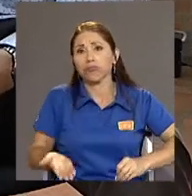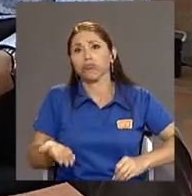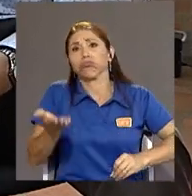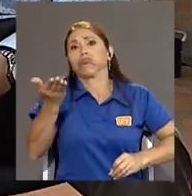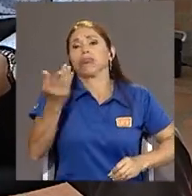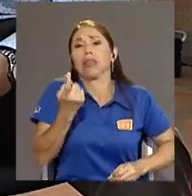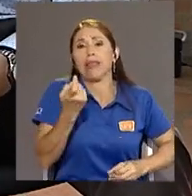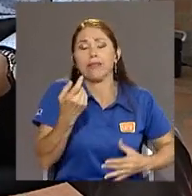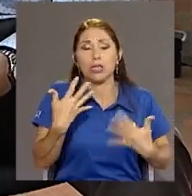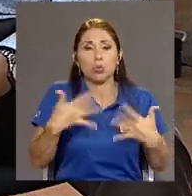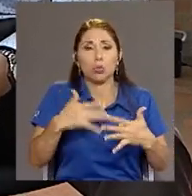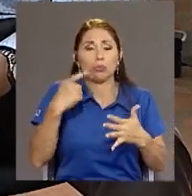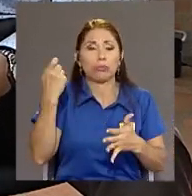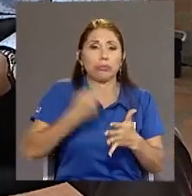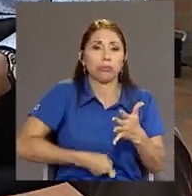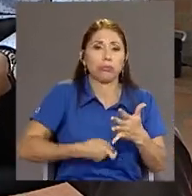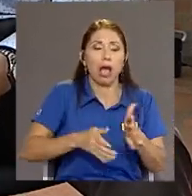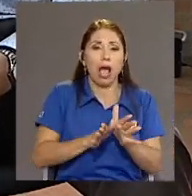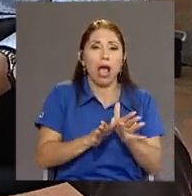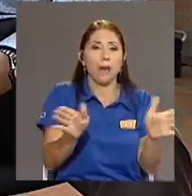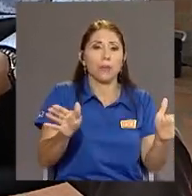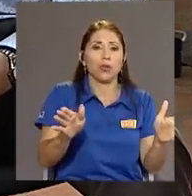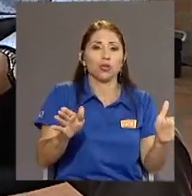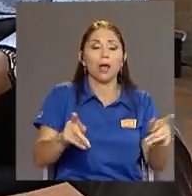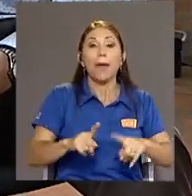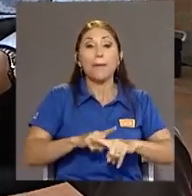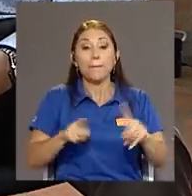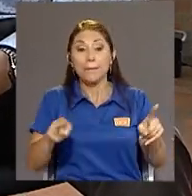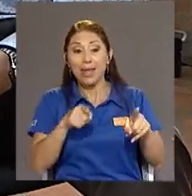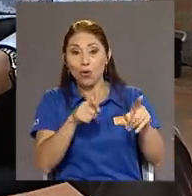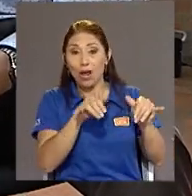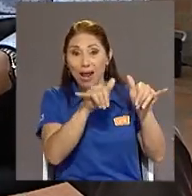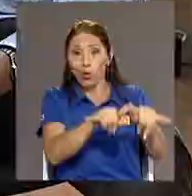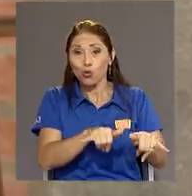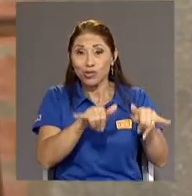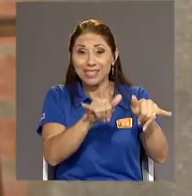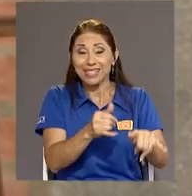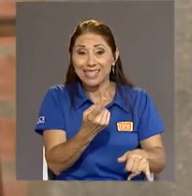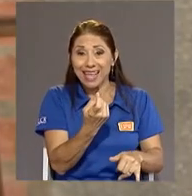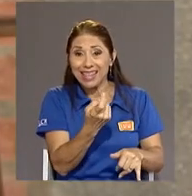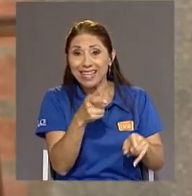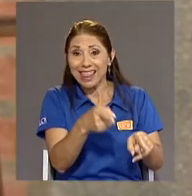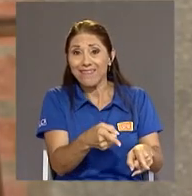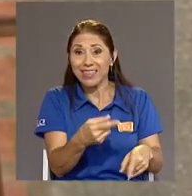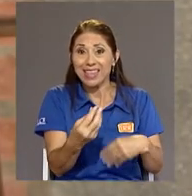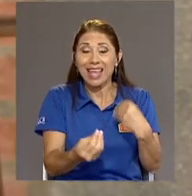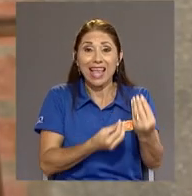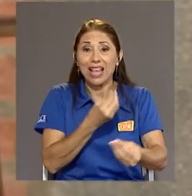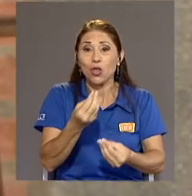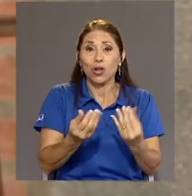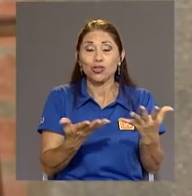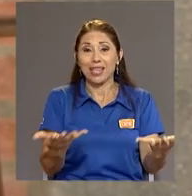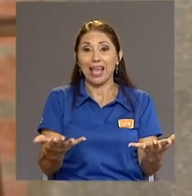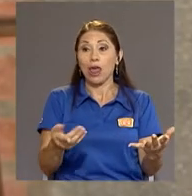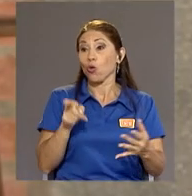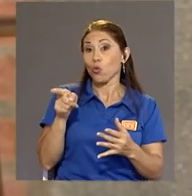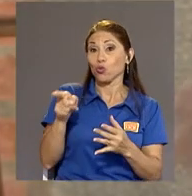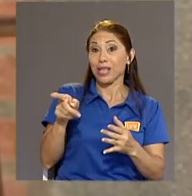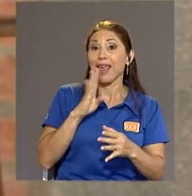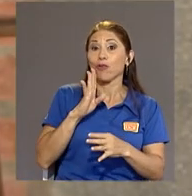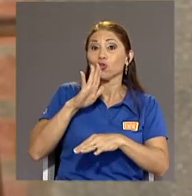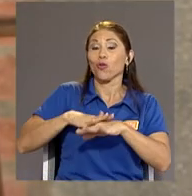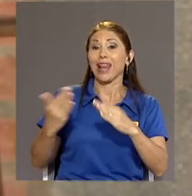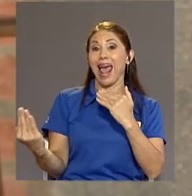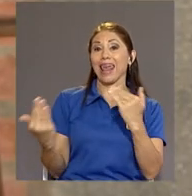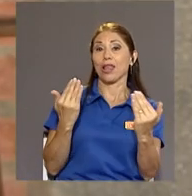y la forma en cual está siendo la consistencia de ese déficit es lo que nos ha llegado. De hecho, la analogía familiar nos va a servir, porque yo la he